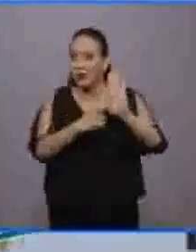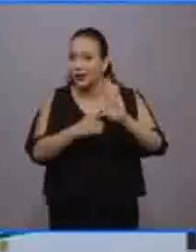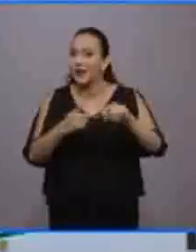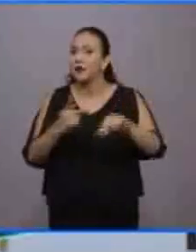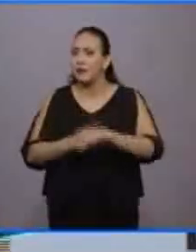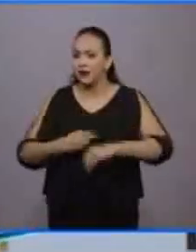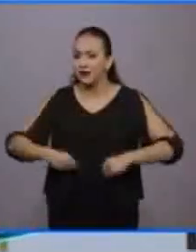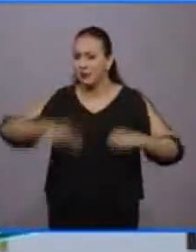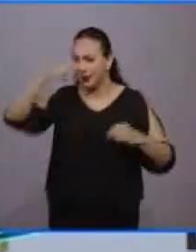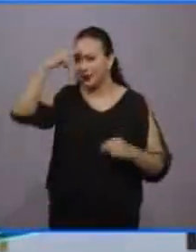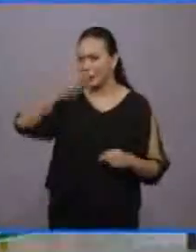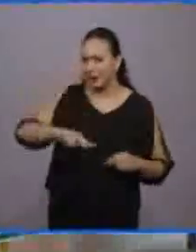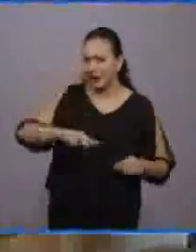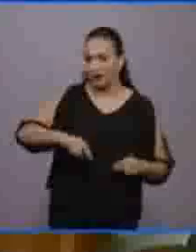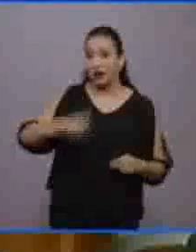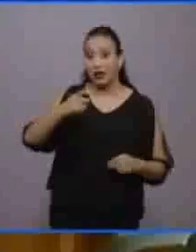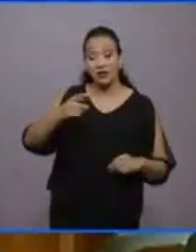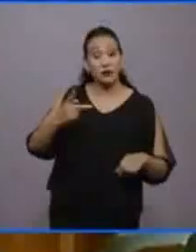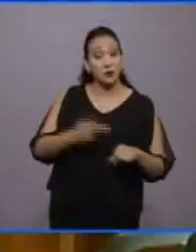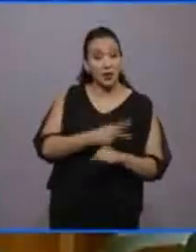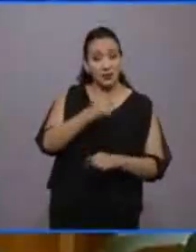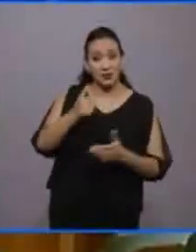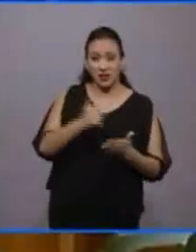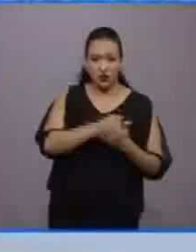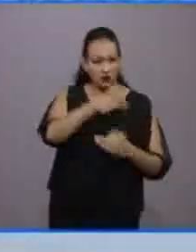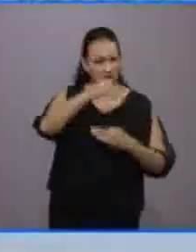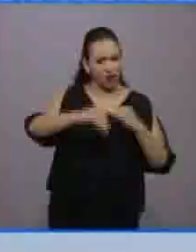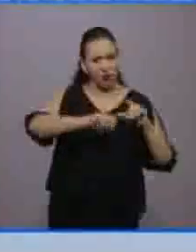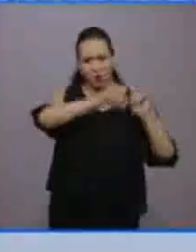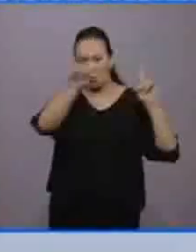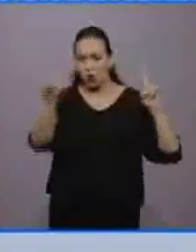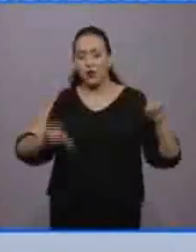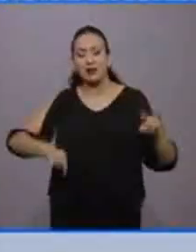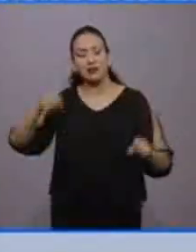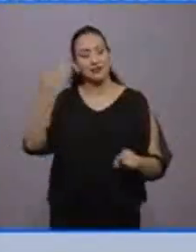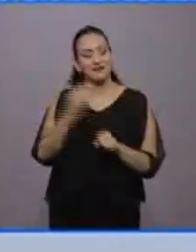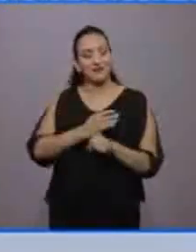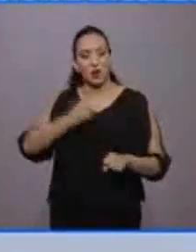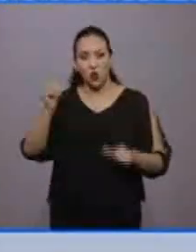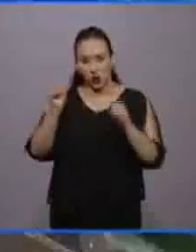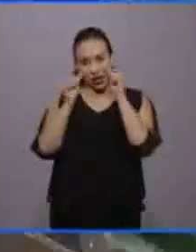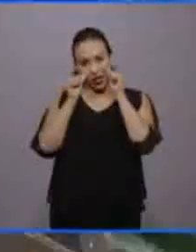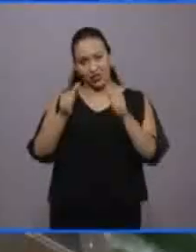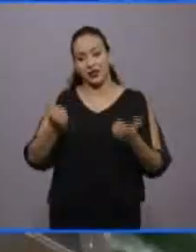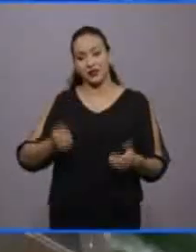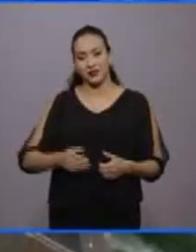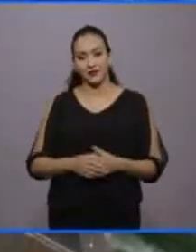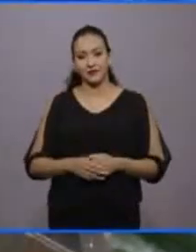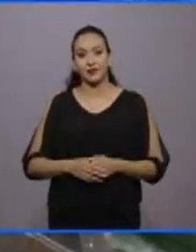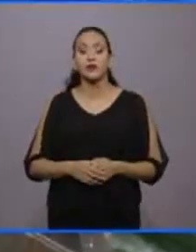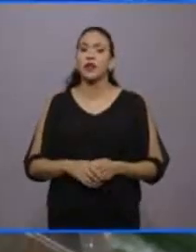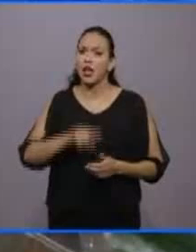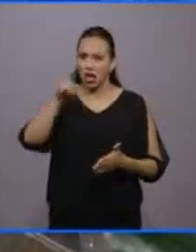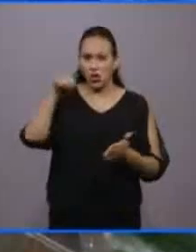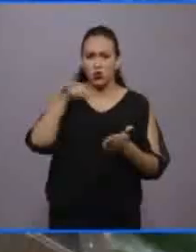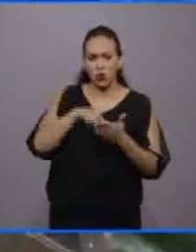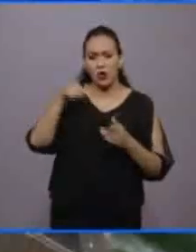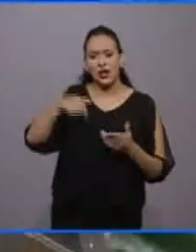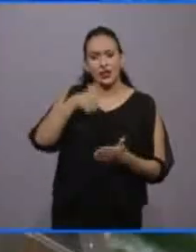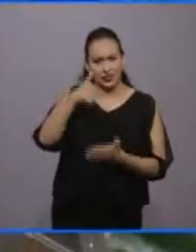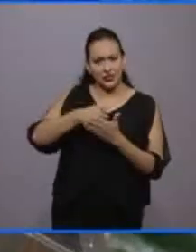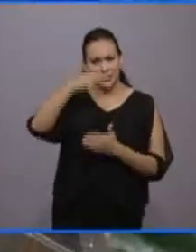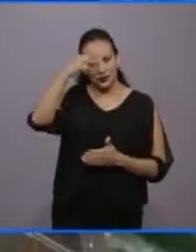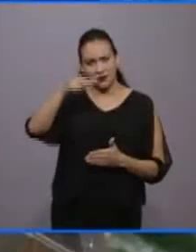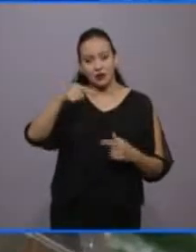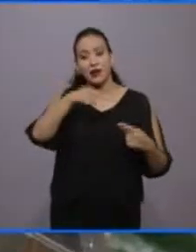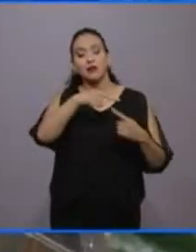se reproduce en todas las ciudades de nuestro país y que urge inmediata atención. Que los barrios de muchas de nuestras ciudades